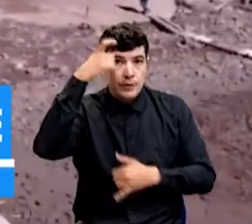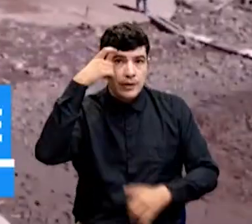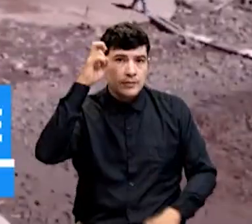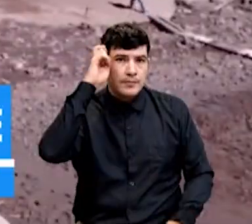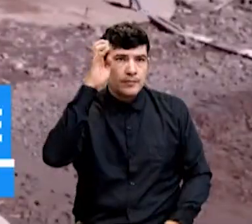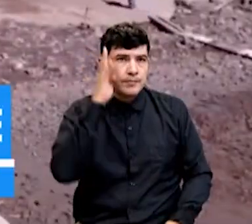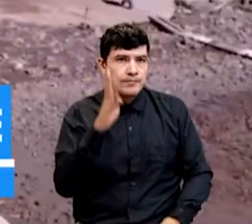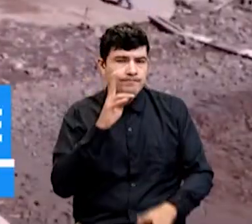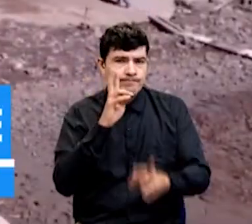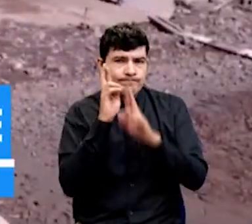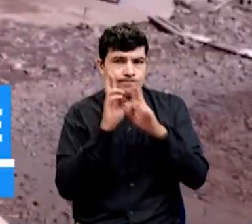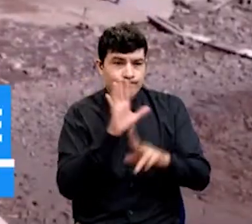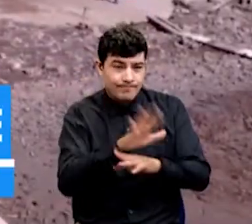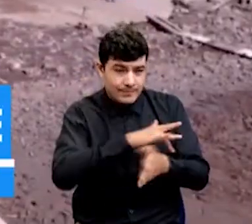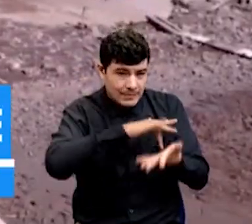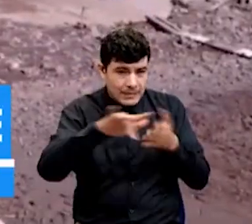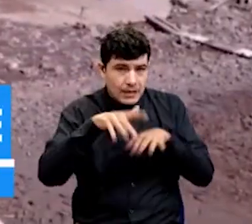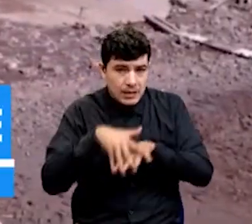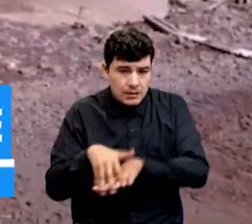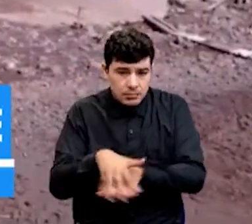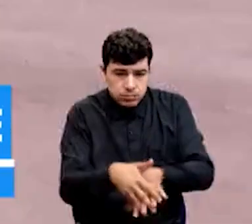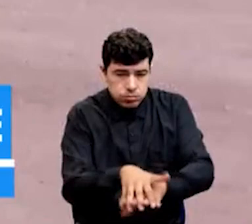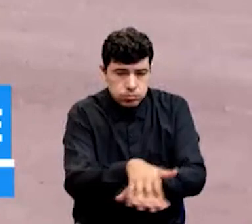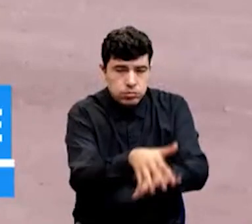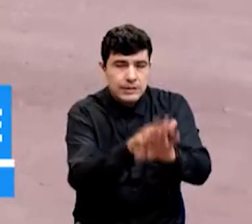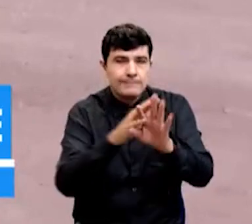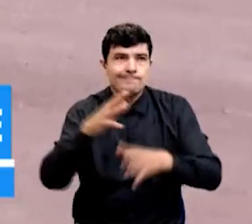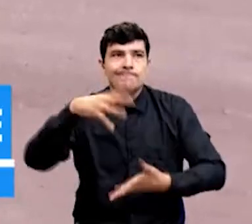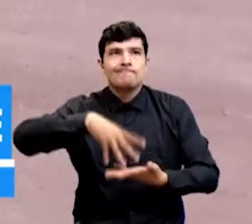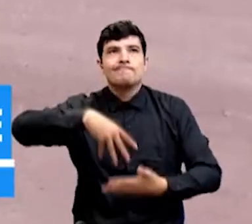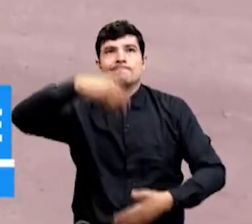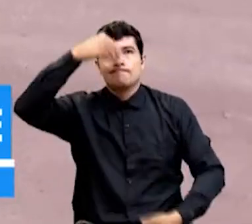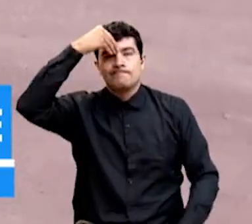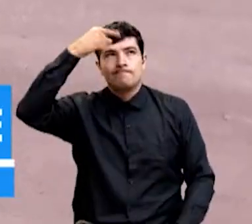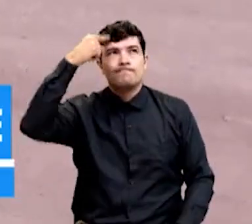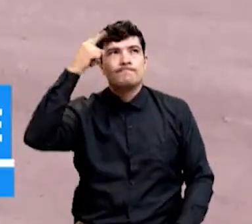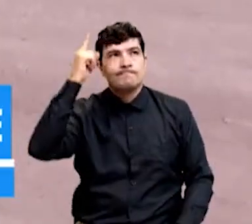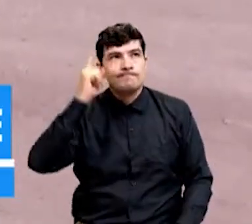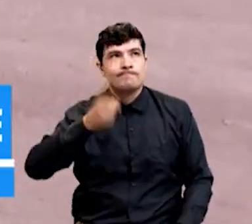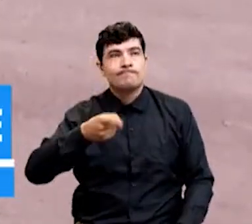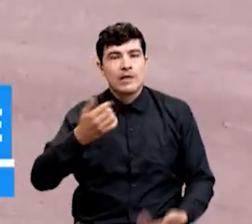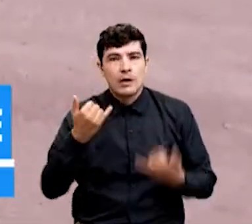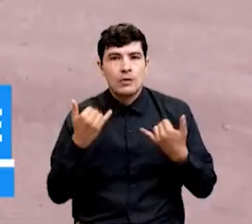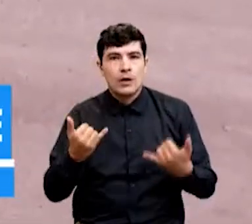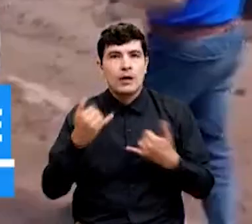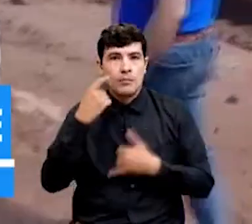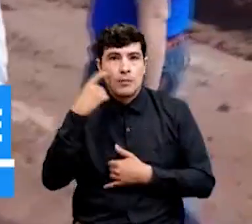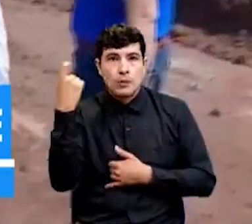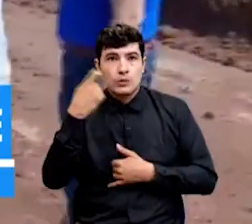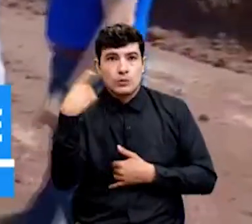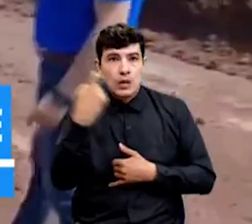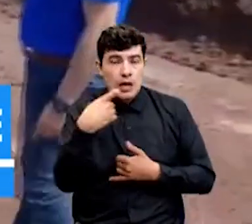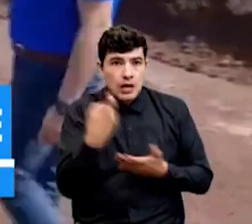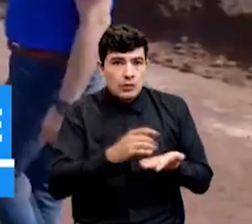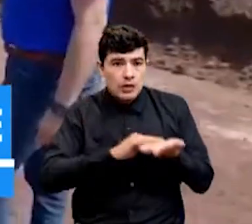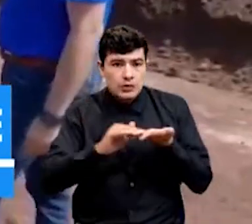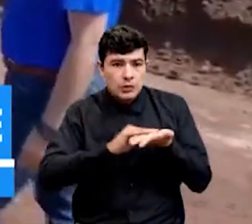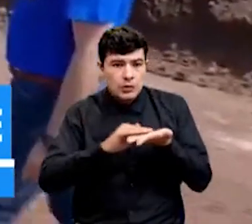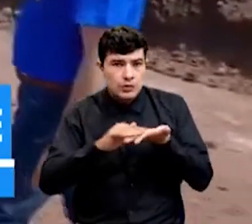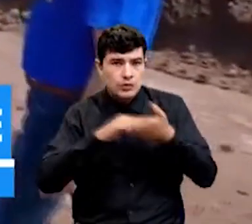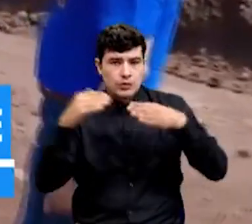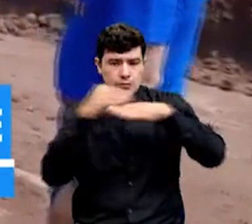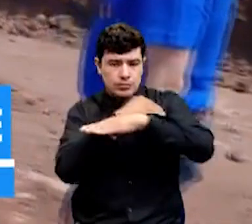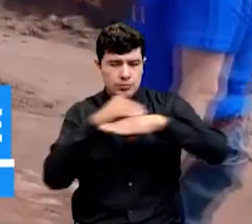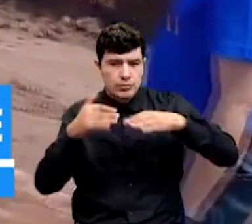mencionó que esa tragedia dejó una enseñanza y es la de definir una salida mucho más estructurada a la necesidad de